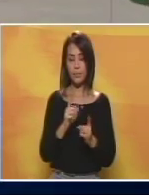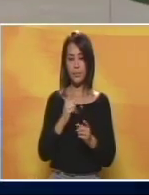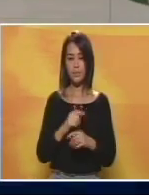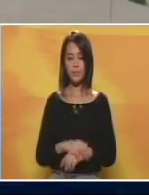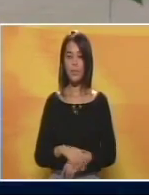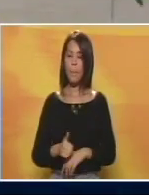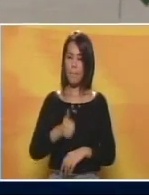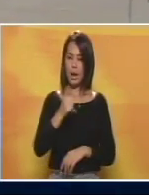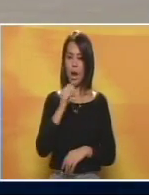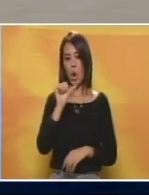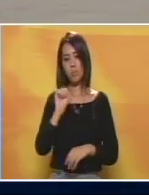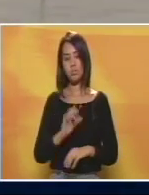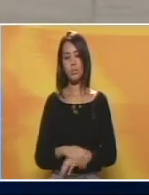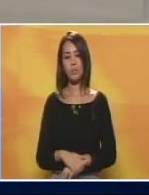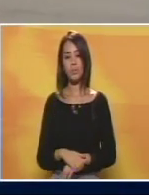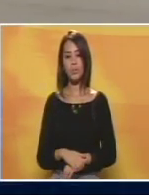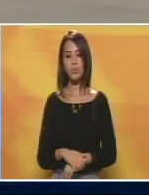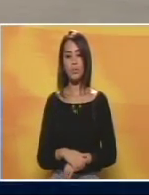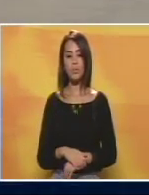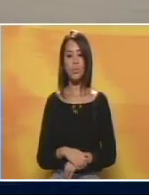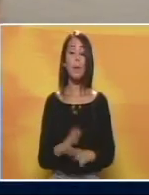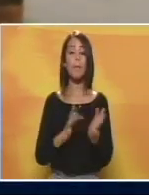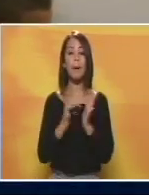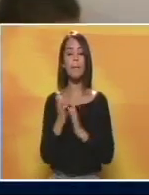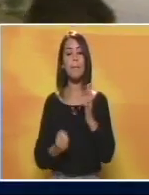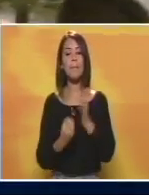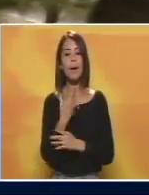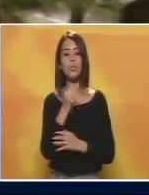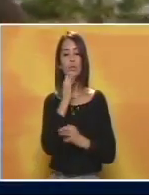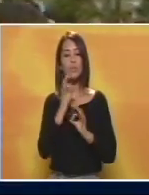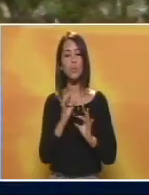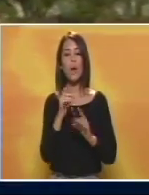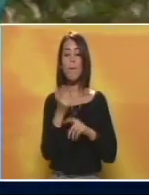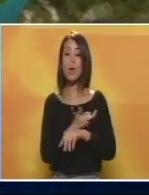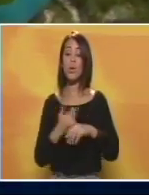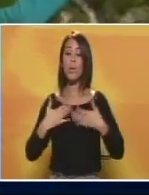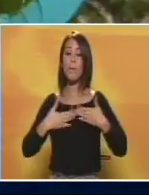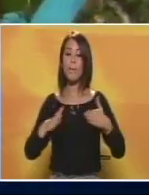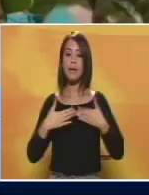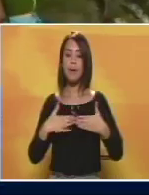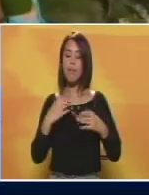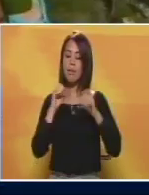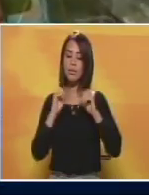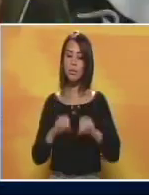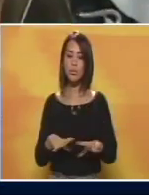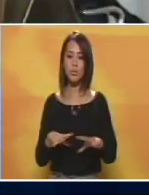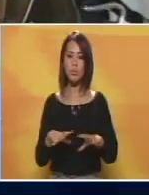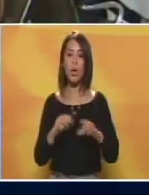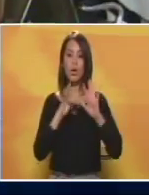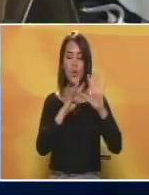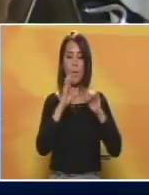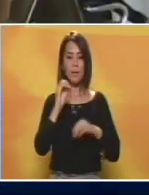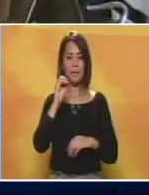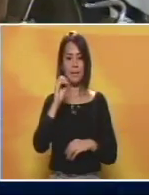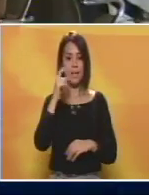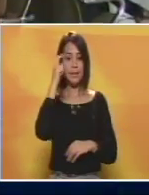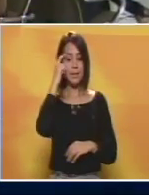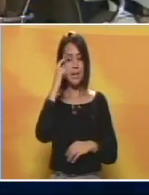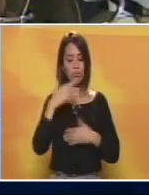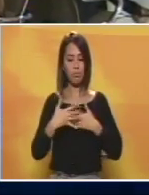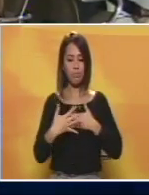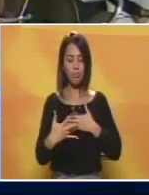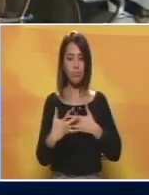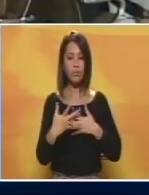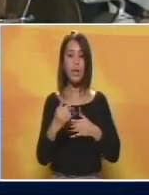abrió vuelos para abril y mayo a pesar de la medida anunciada por el gobierno panameño de suspender por 90 días prorrogables